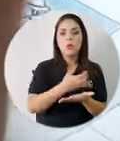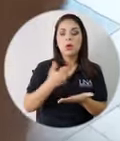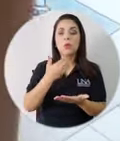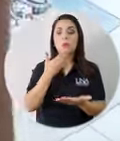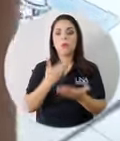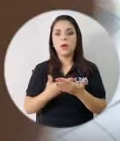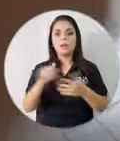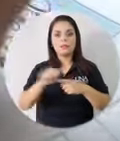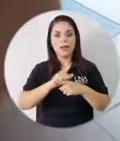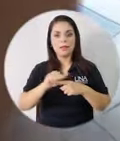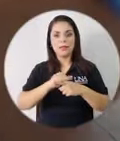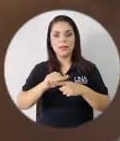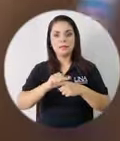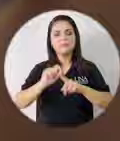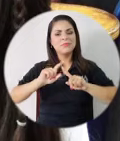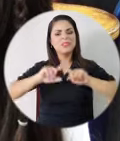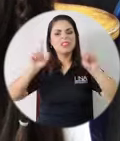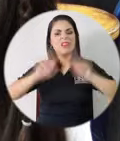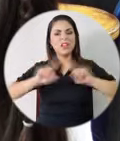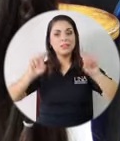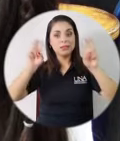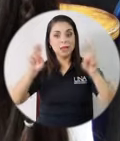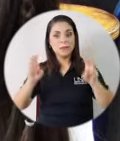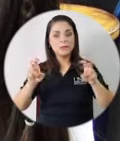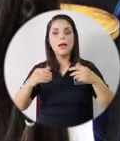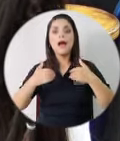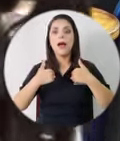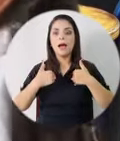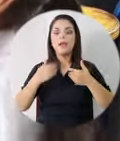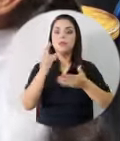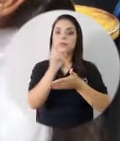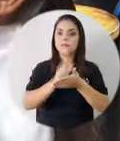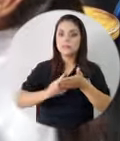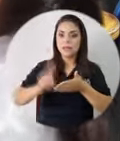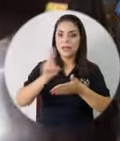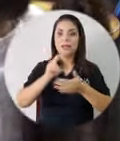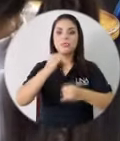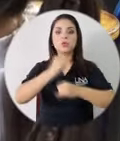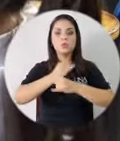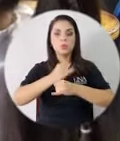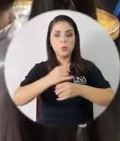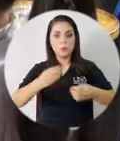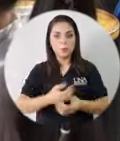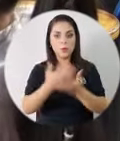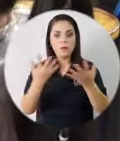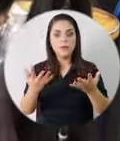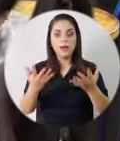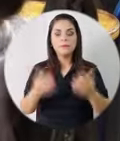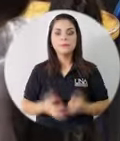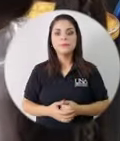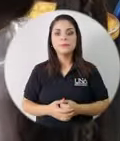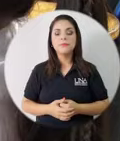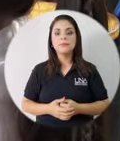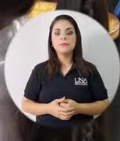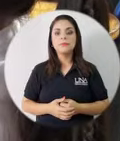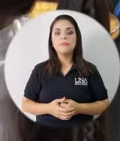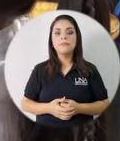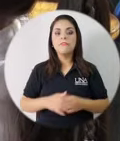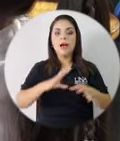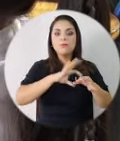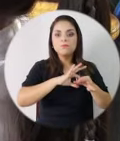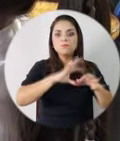es recogiendo las buenas prácticas en determinado tipo de temas que hay en la universidad y en la institucionalidad pública